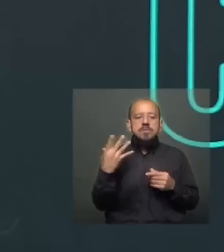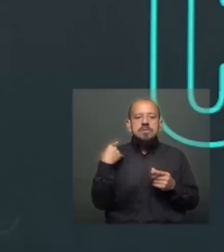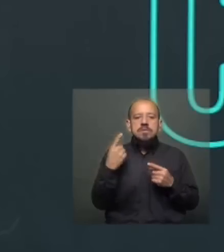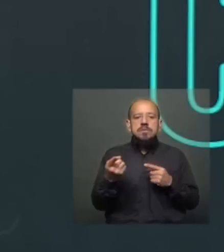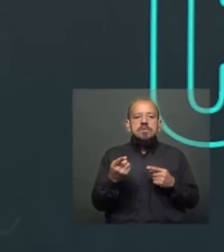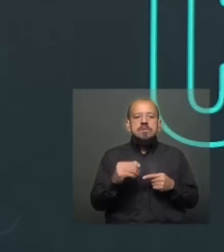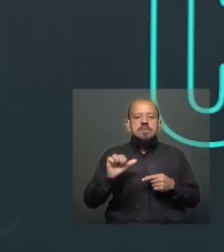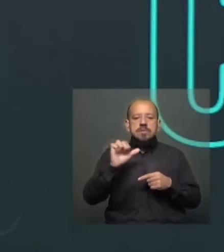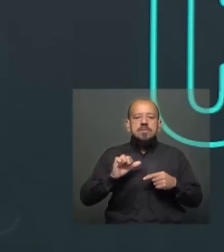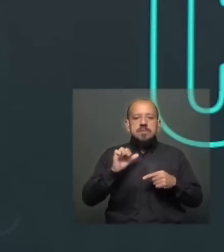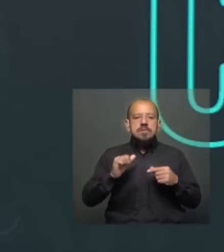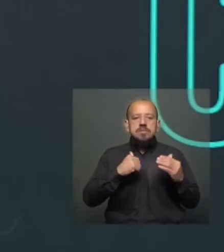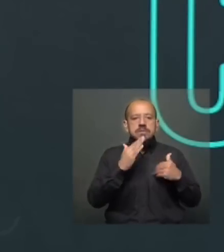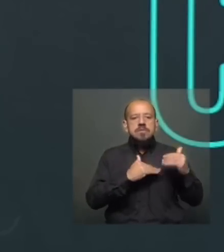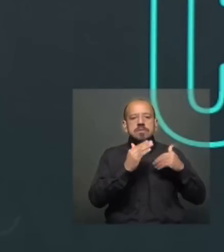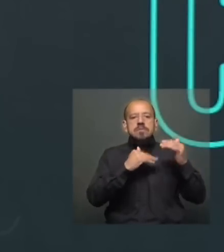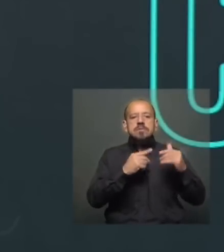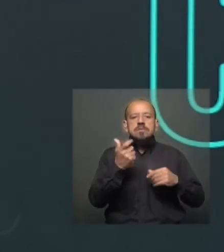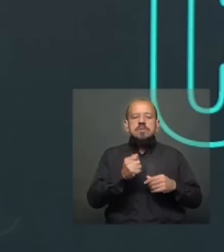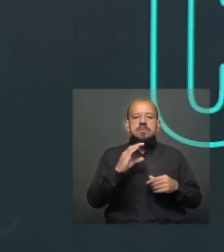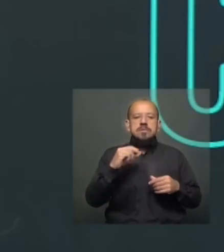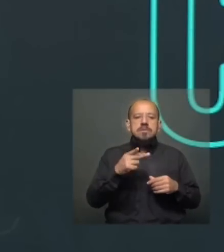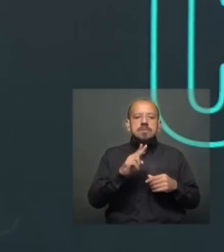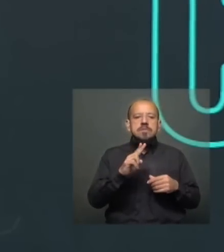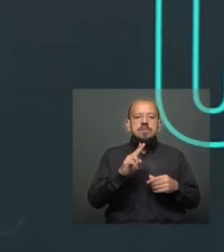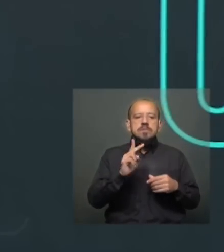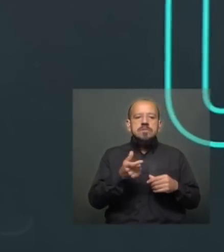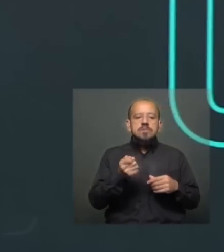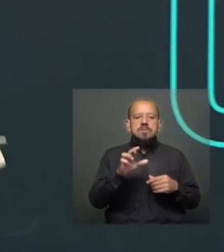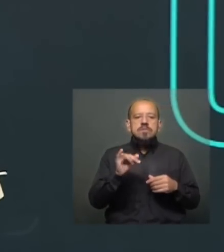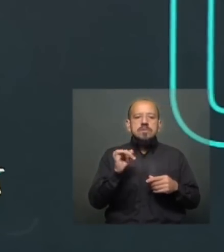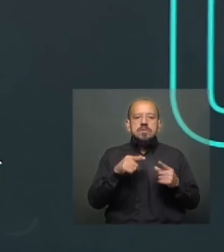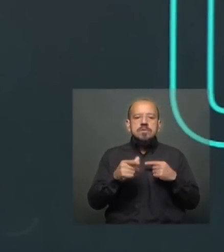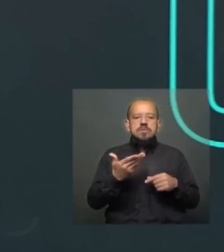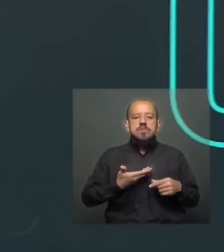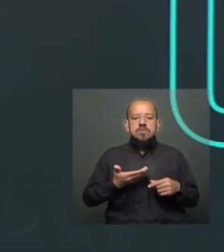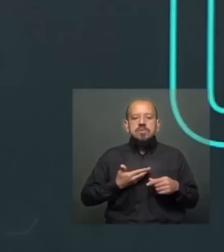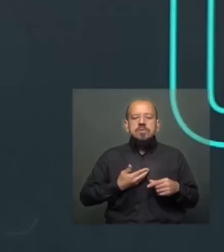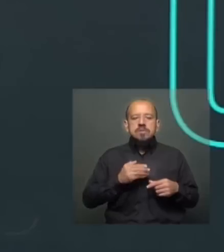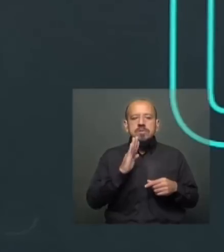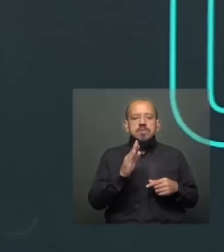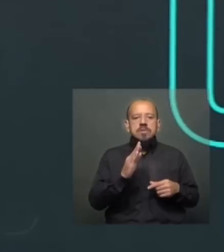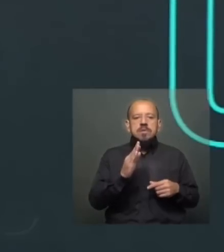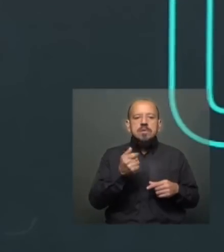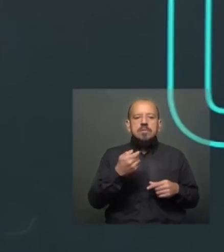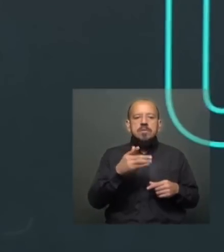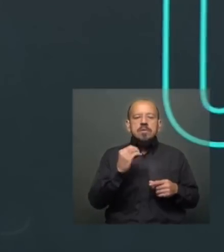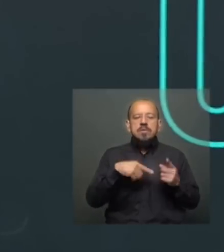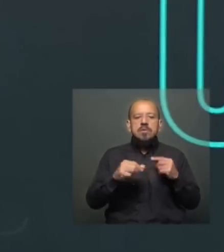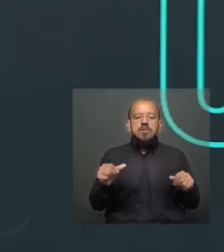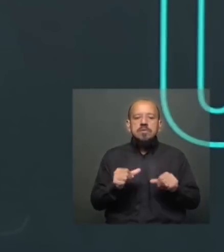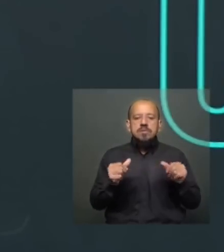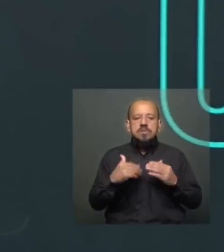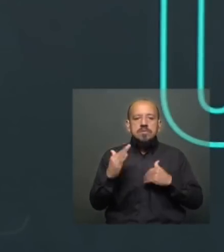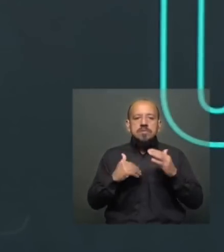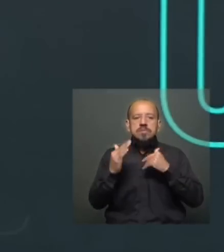de la empresa de construcción achugarri no es hijo Alejandro achugarri Es sobrino de Pablo chugarro y por lo tanto fue la empresa constructora que